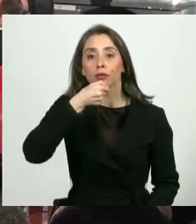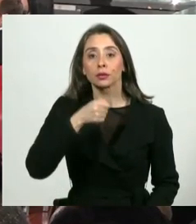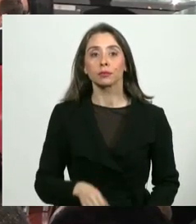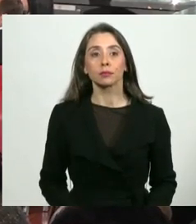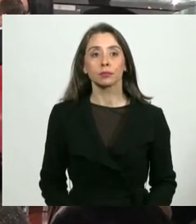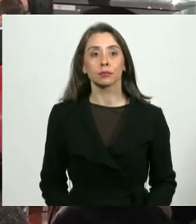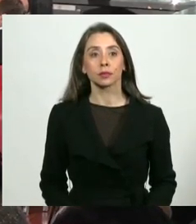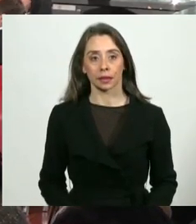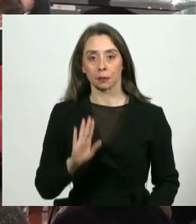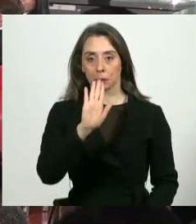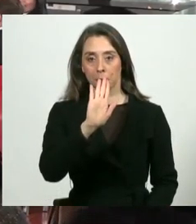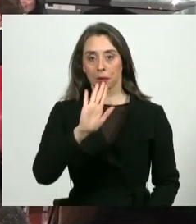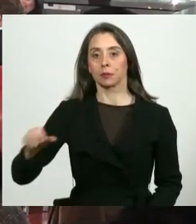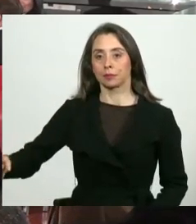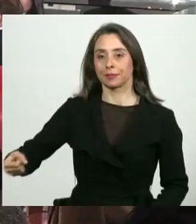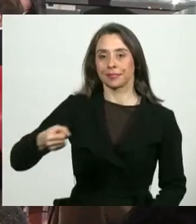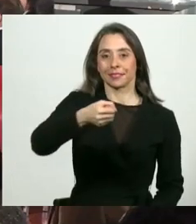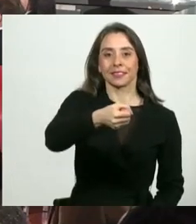Ahí viene el micrófono.